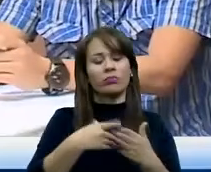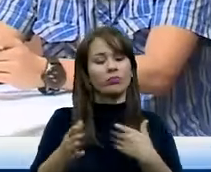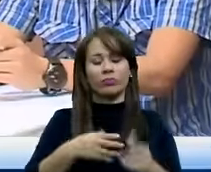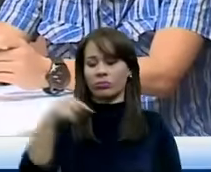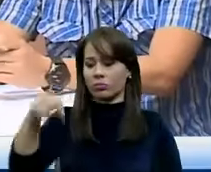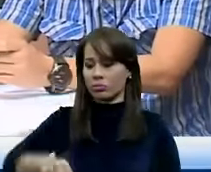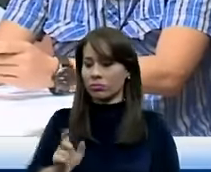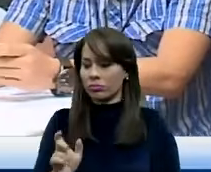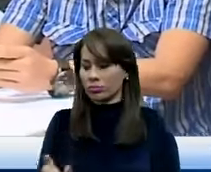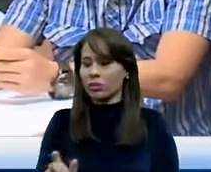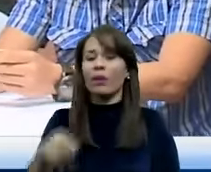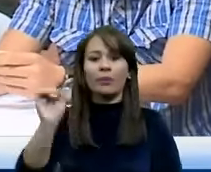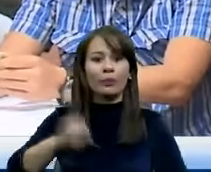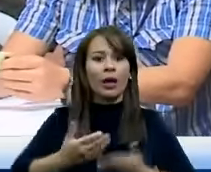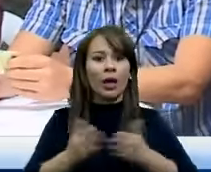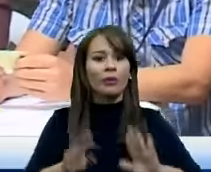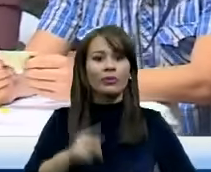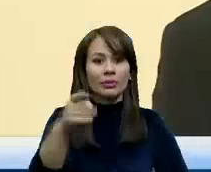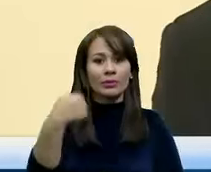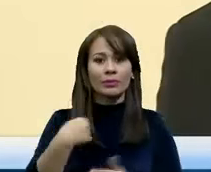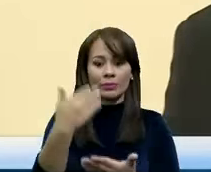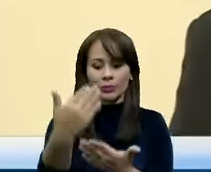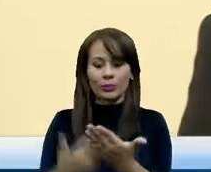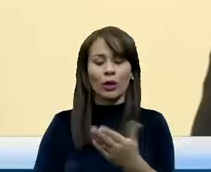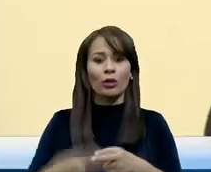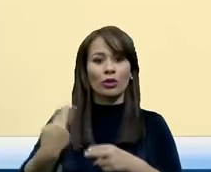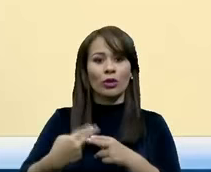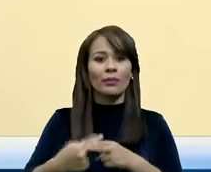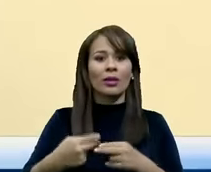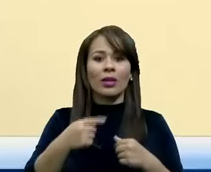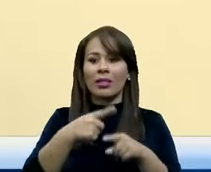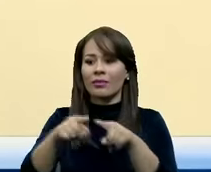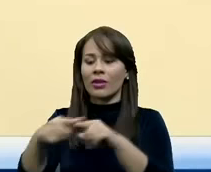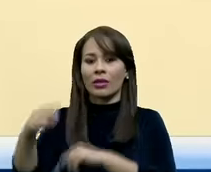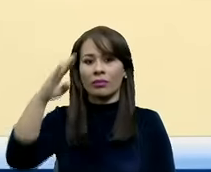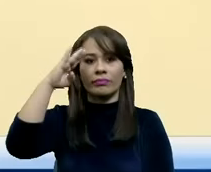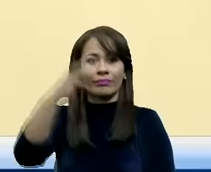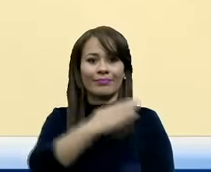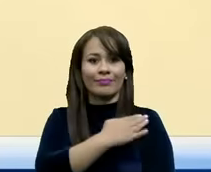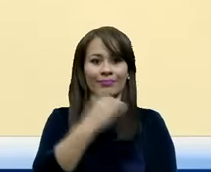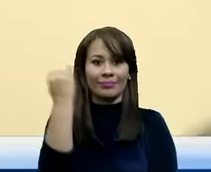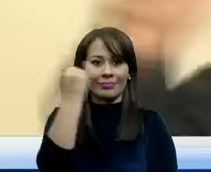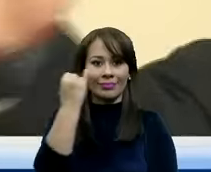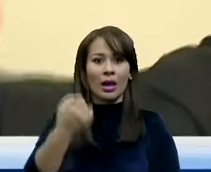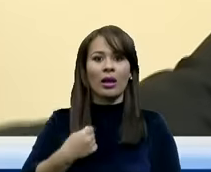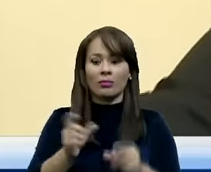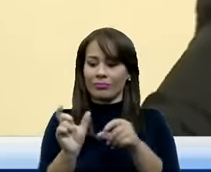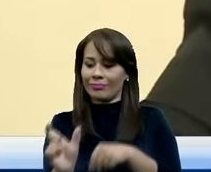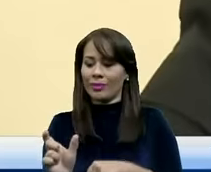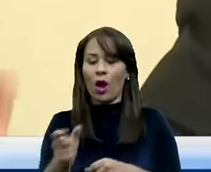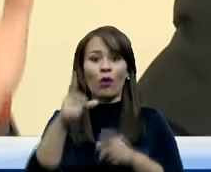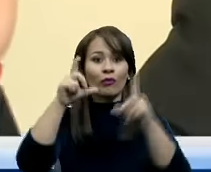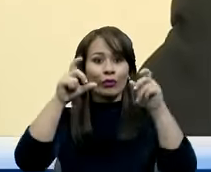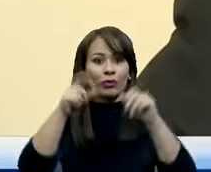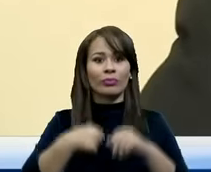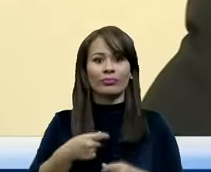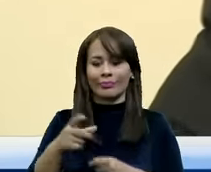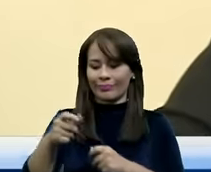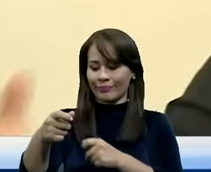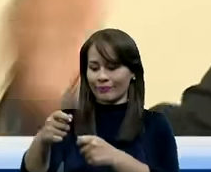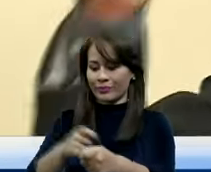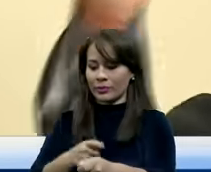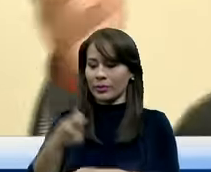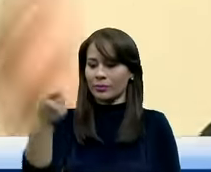tecnología de última generación y contiene los nombres completos del militar, su fotografía y un desprendible que servirá